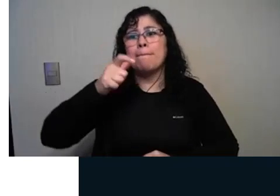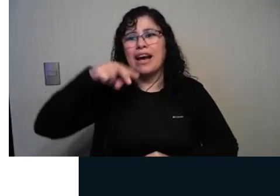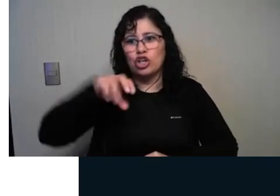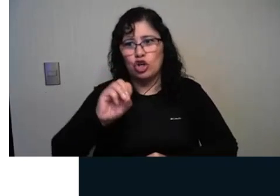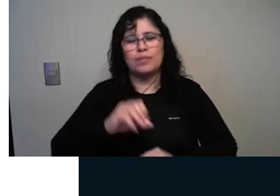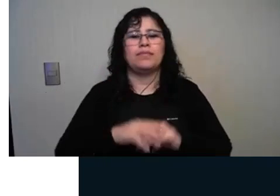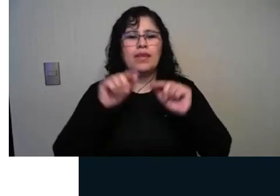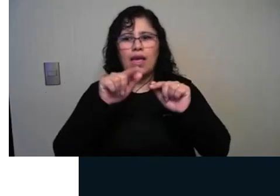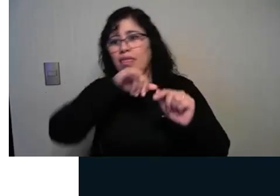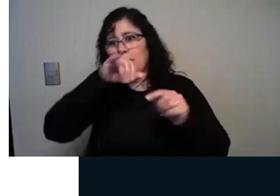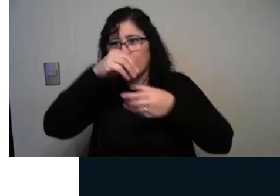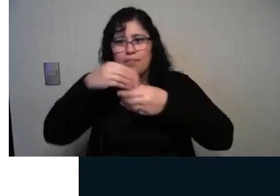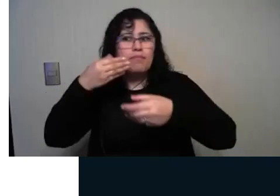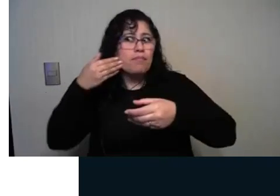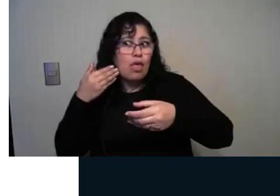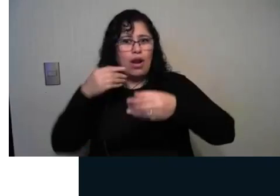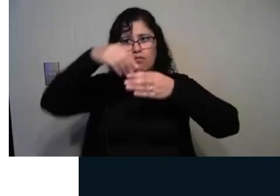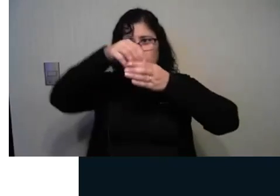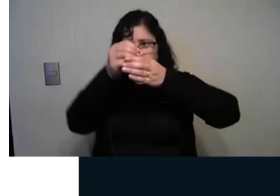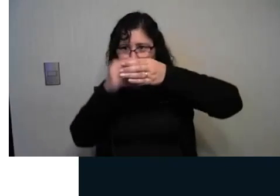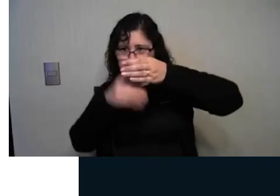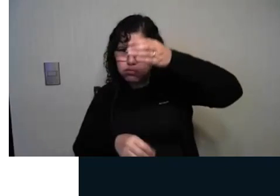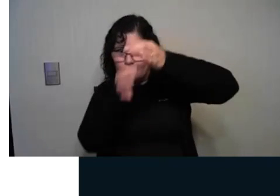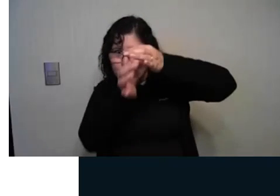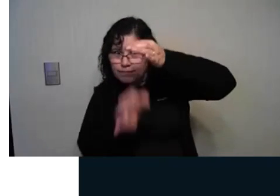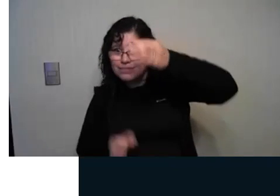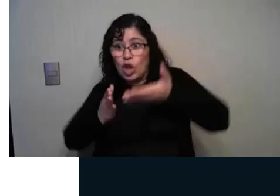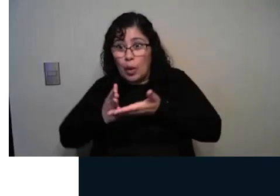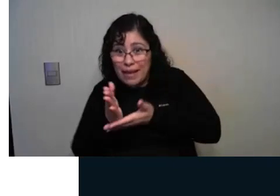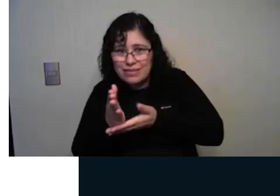médula espinal, y de aquí hacia arriba es encéfalo,